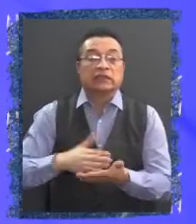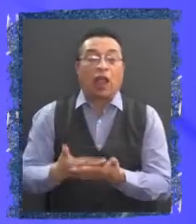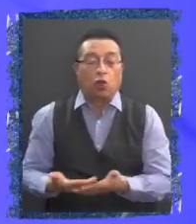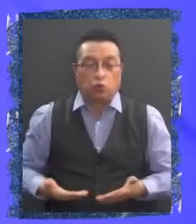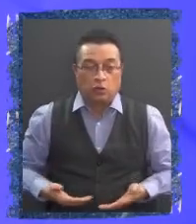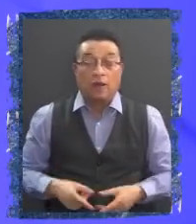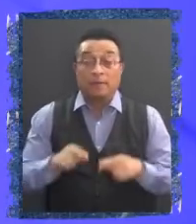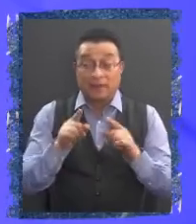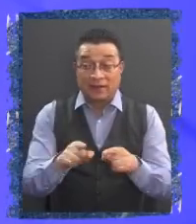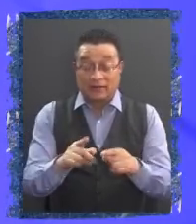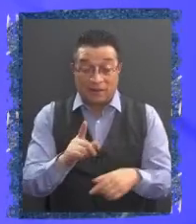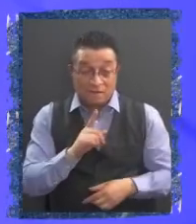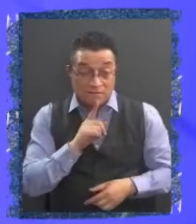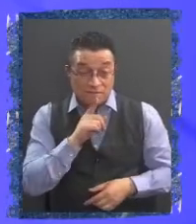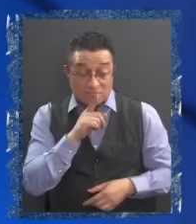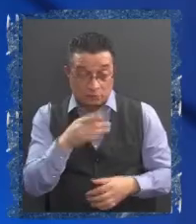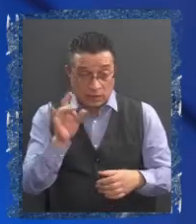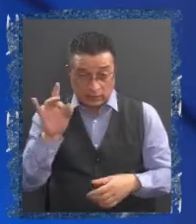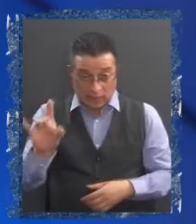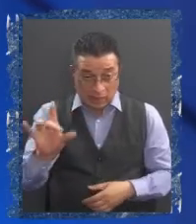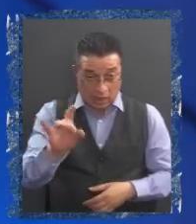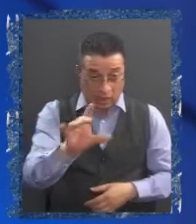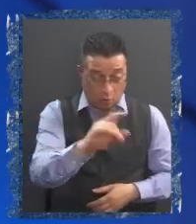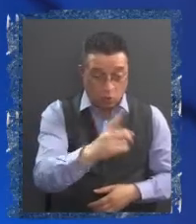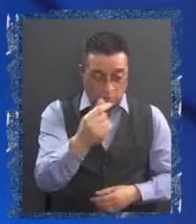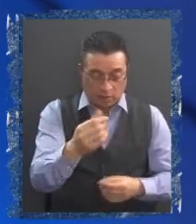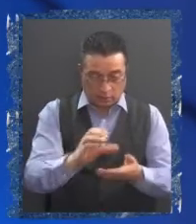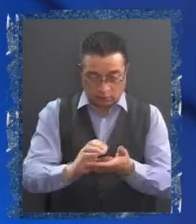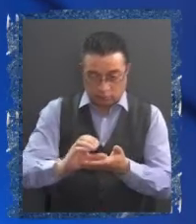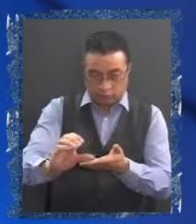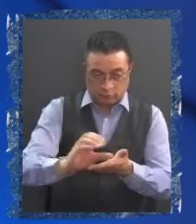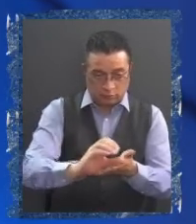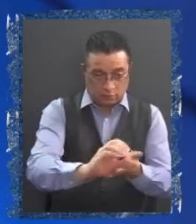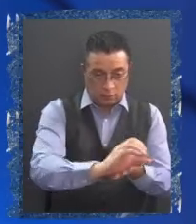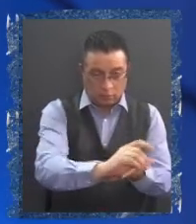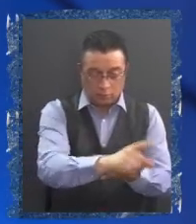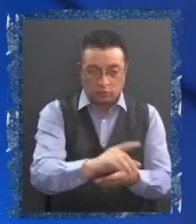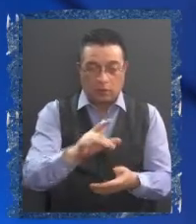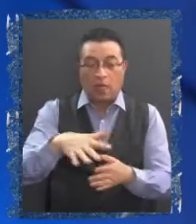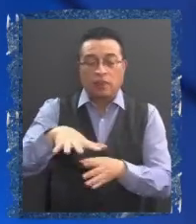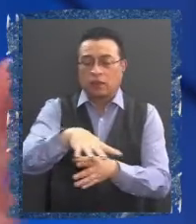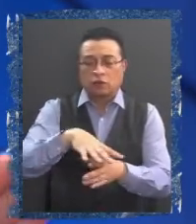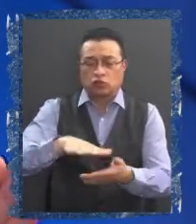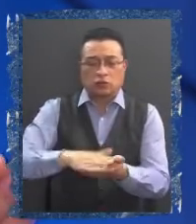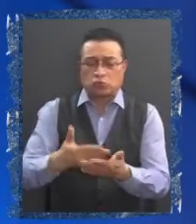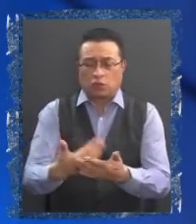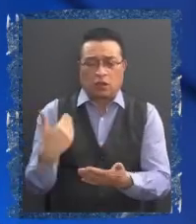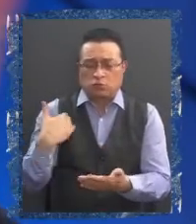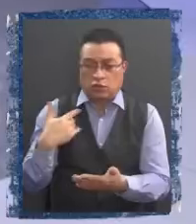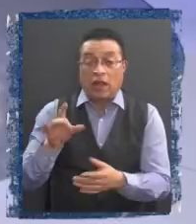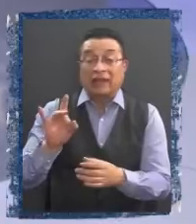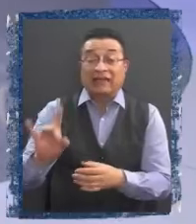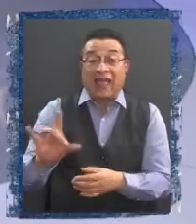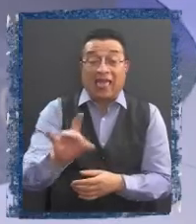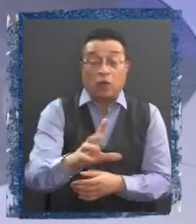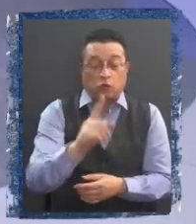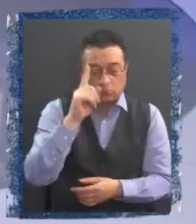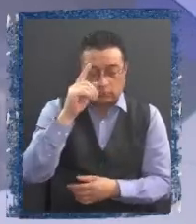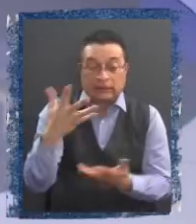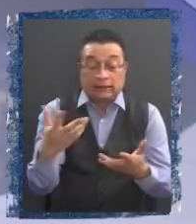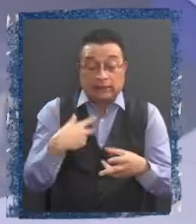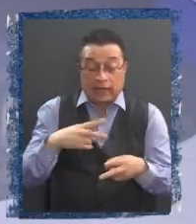¿es eficiente entregarle a cada persona una plata, independiente de cuál sea su situación de salud, para que cada quien vea qué es lo que